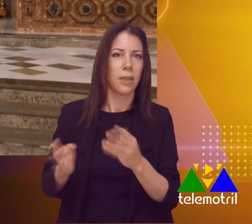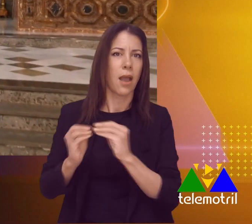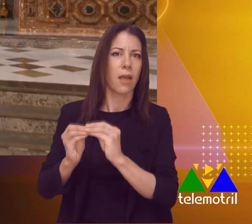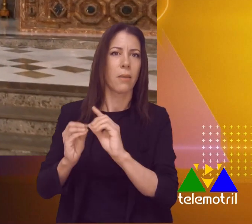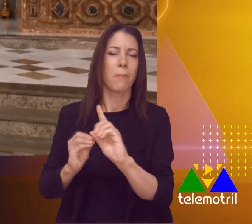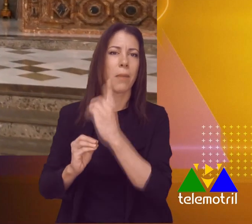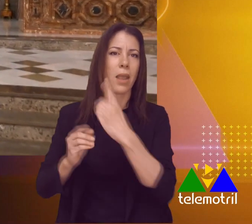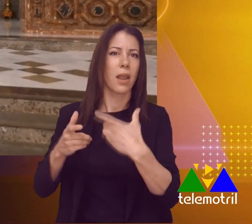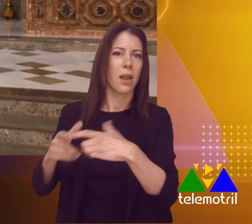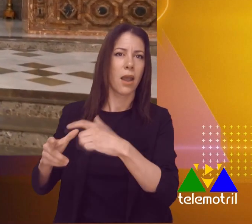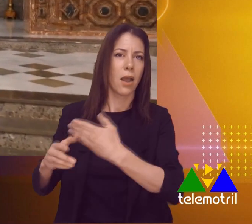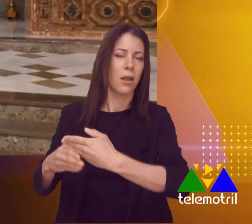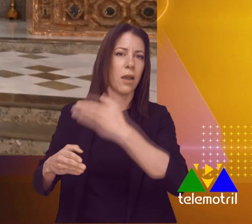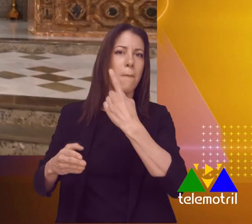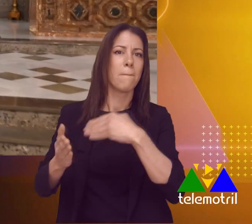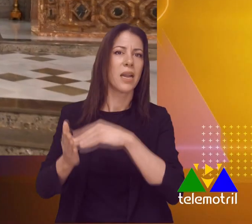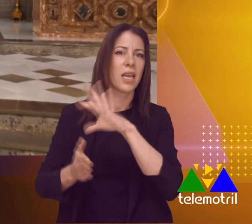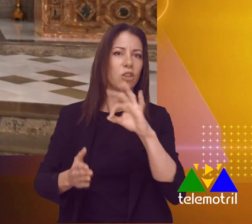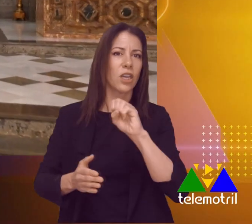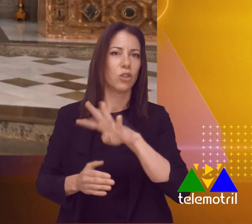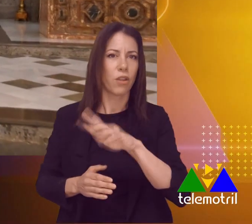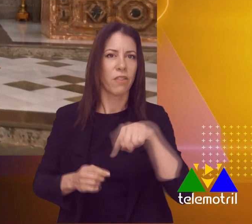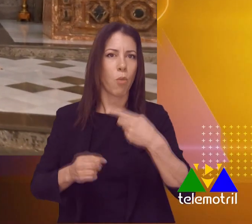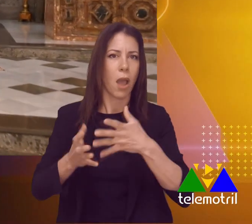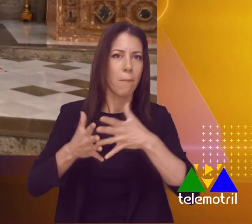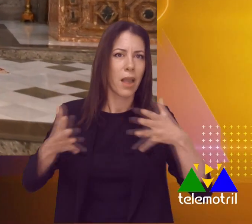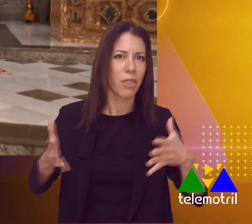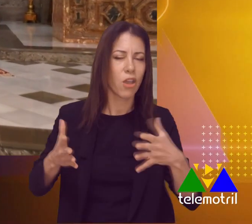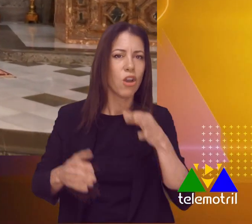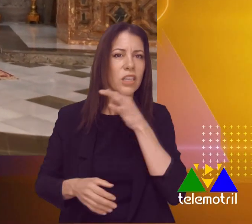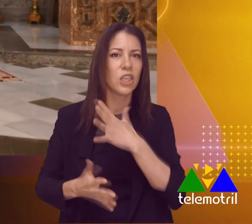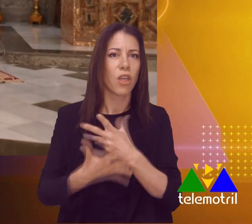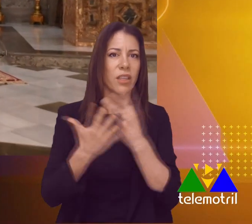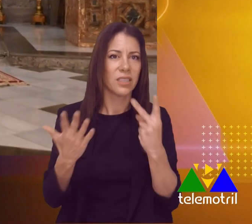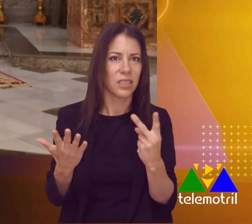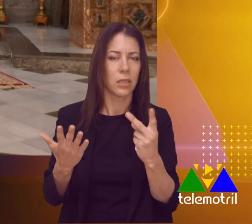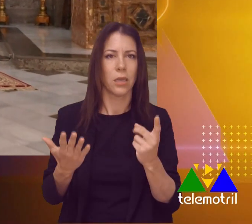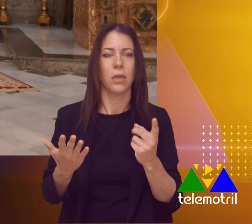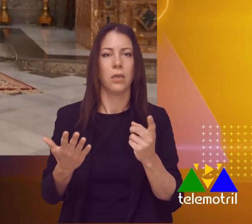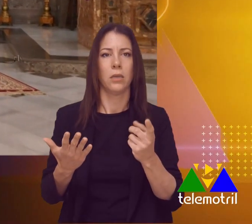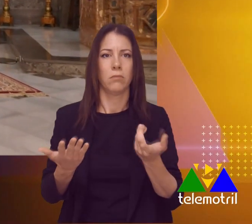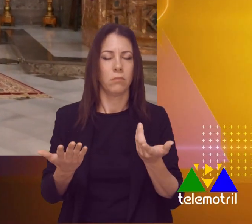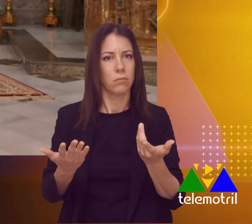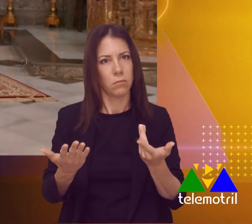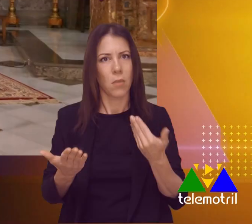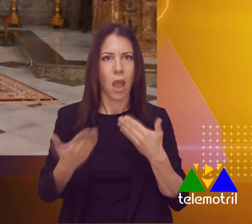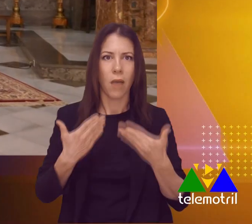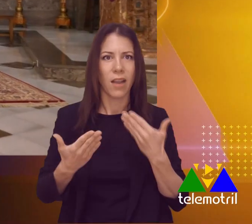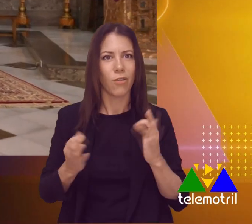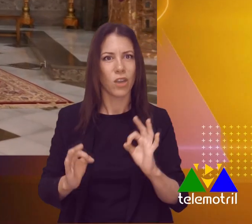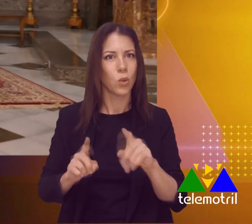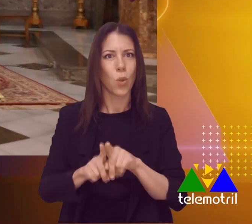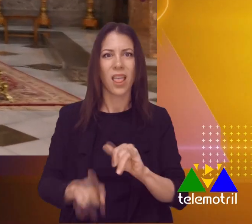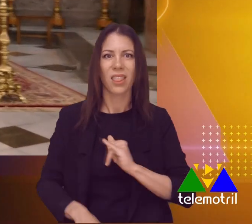parte primera de 1514 y después la ampliación del siglo XVII, estamos hablando del ser de